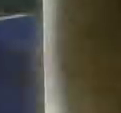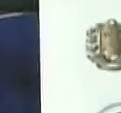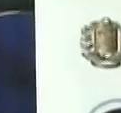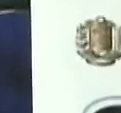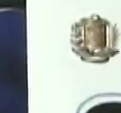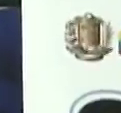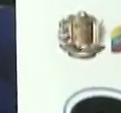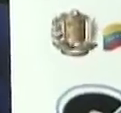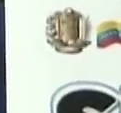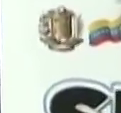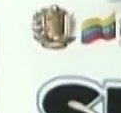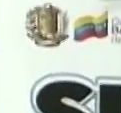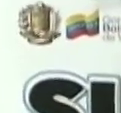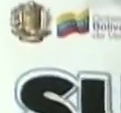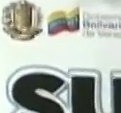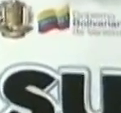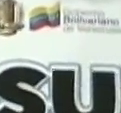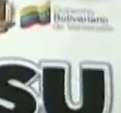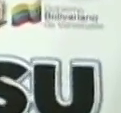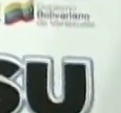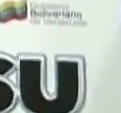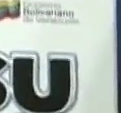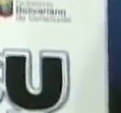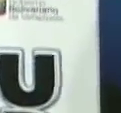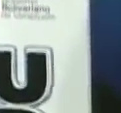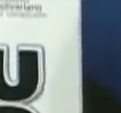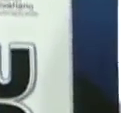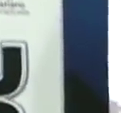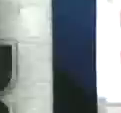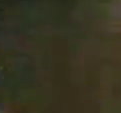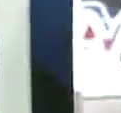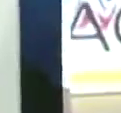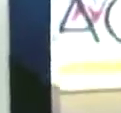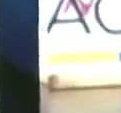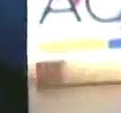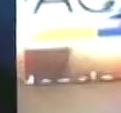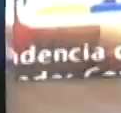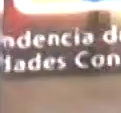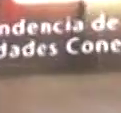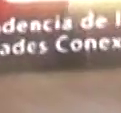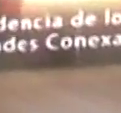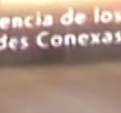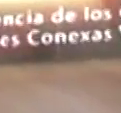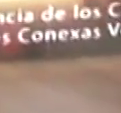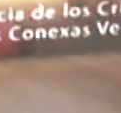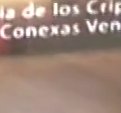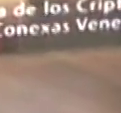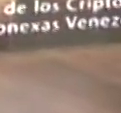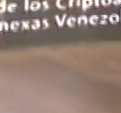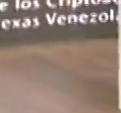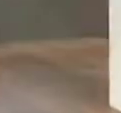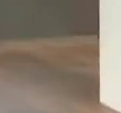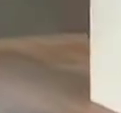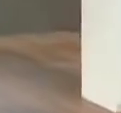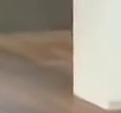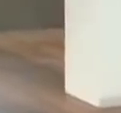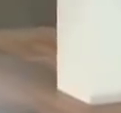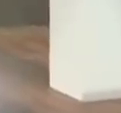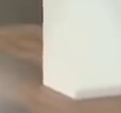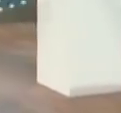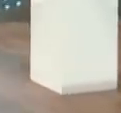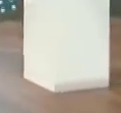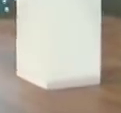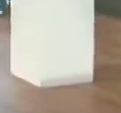en general y también pequeños inversionistas, lo decía el presidente Nicolás Maduro, se equivale también a 2.744